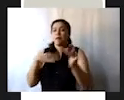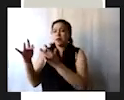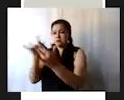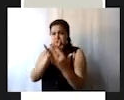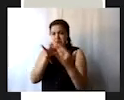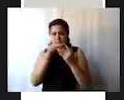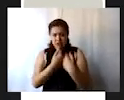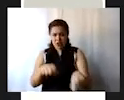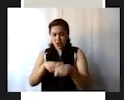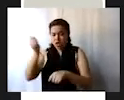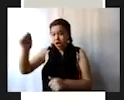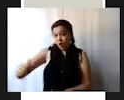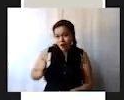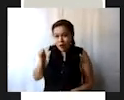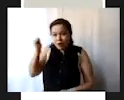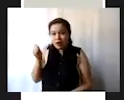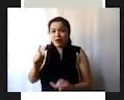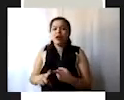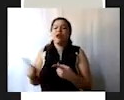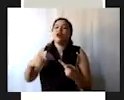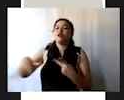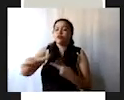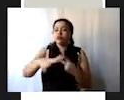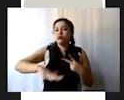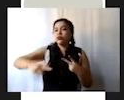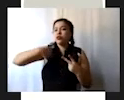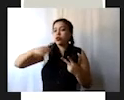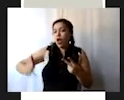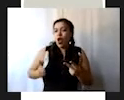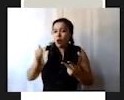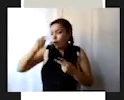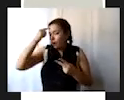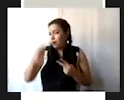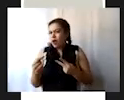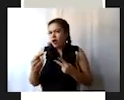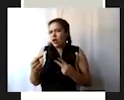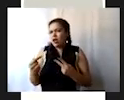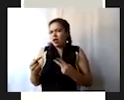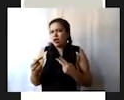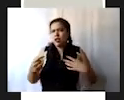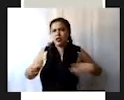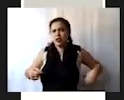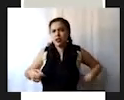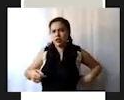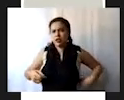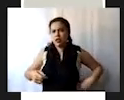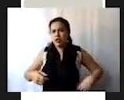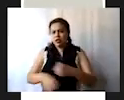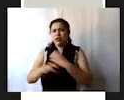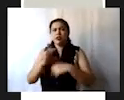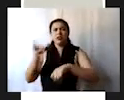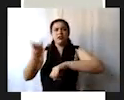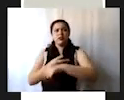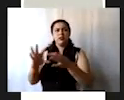sociales, aprovechando distintos espacios que puedan gestarse, pues dar a conocer lo que está sucediendo, porque es